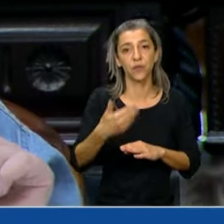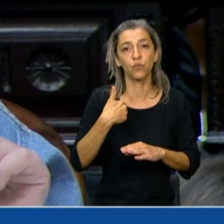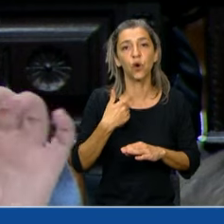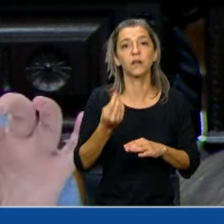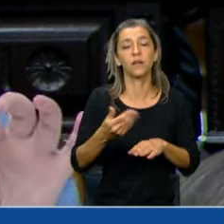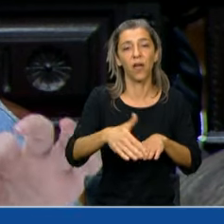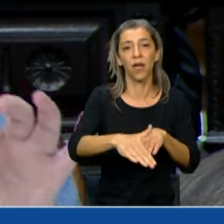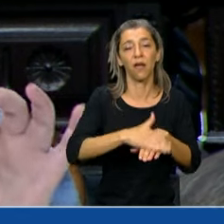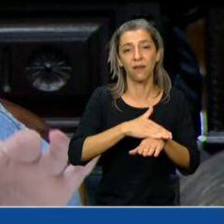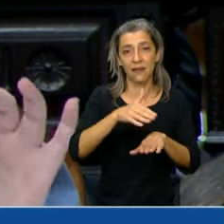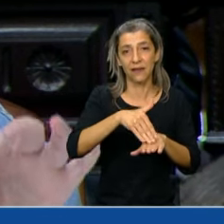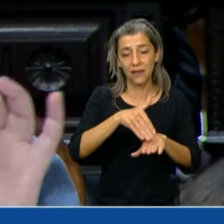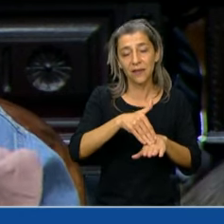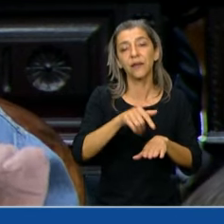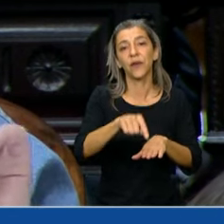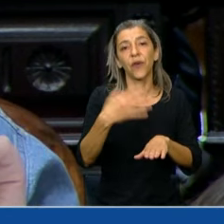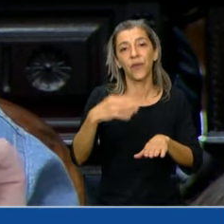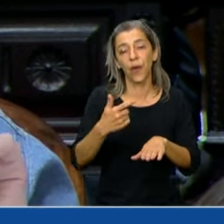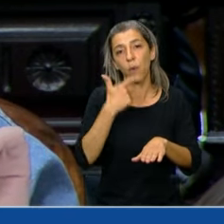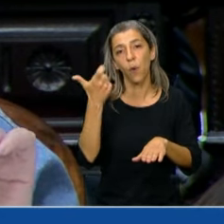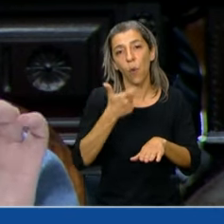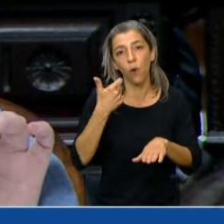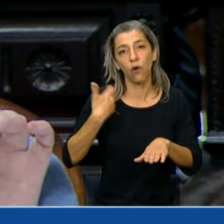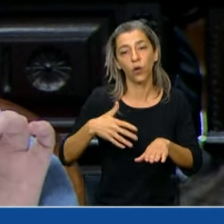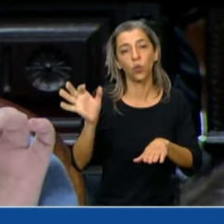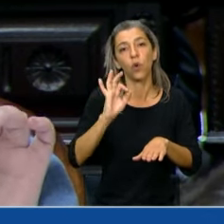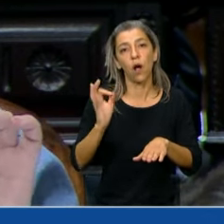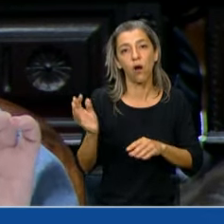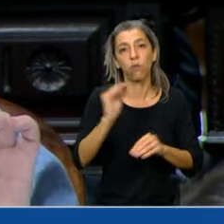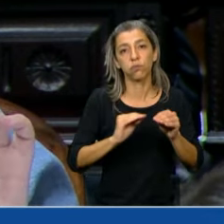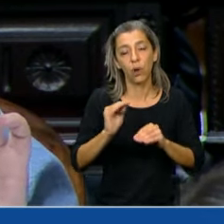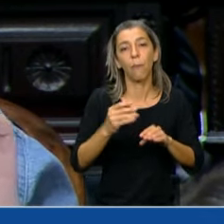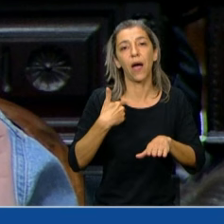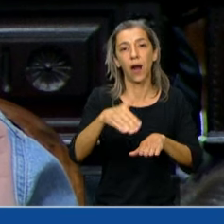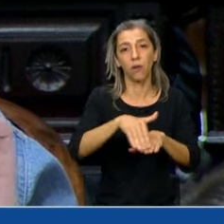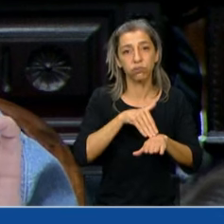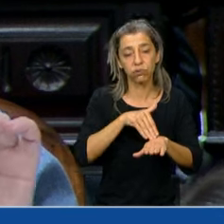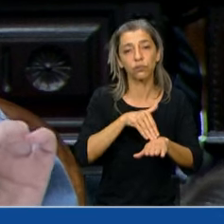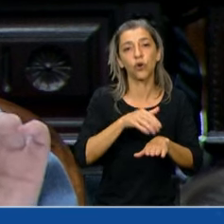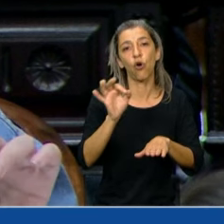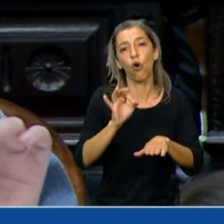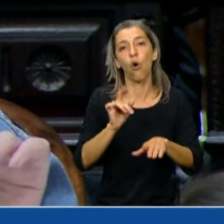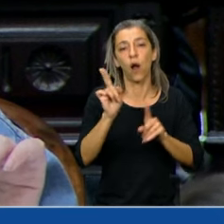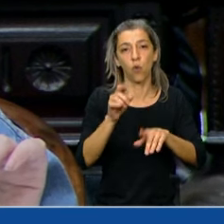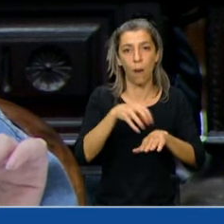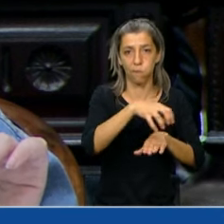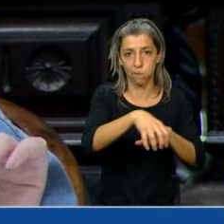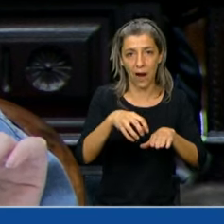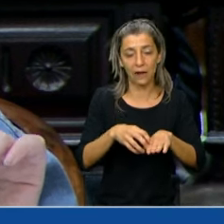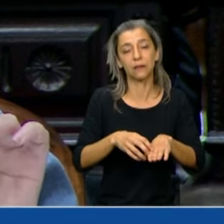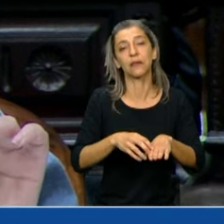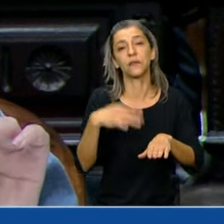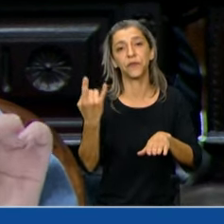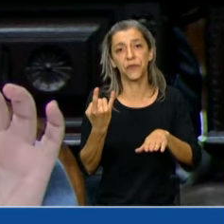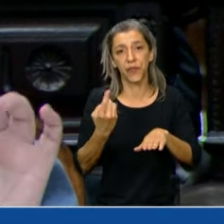de capelladas lo siguiente materia prima de cuero natural o regenerado para capellada o partes de capellada materia prima sintética